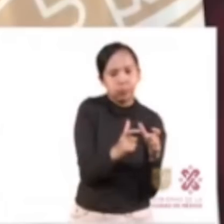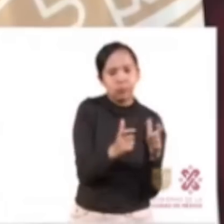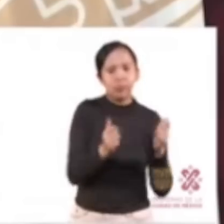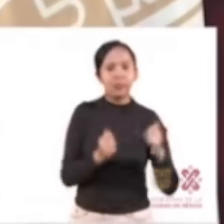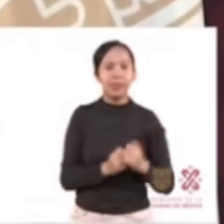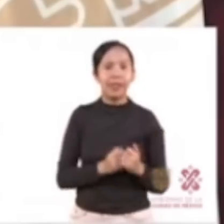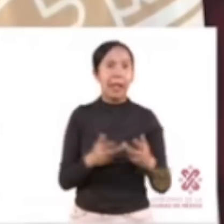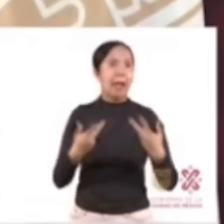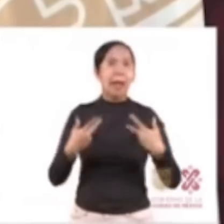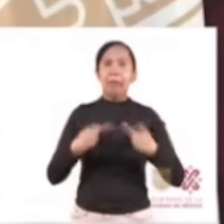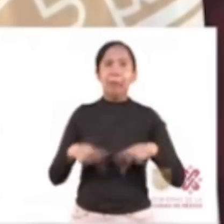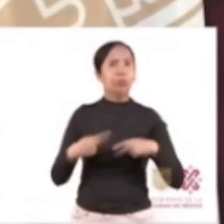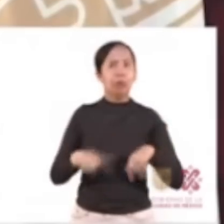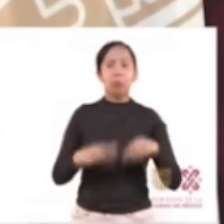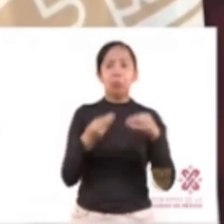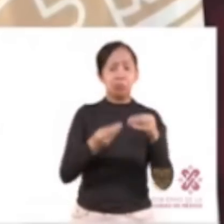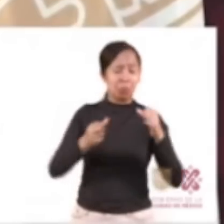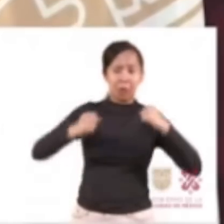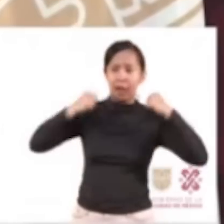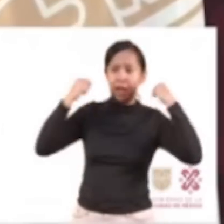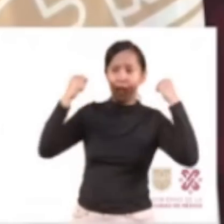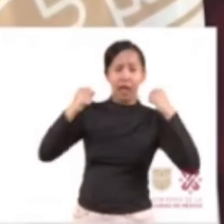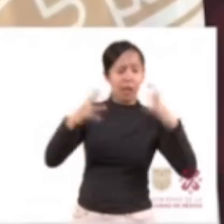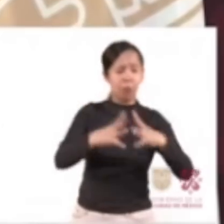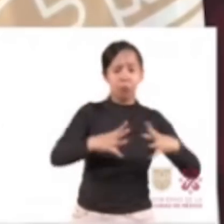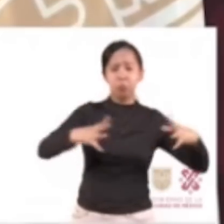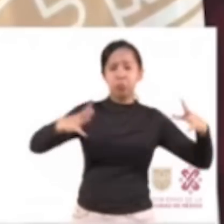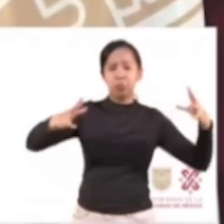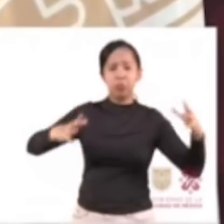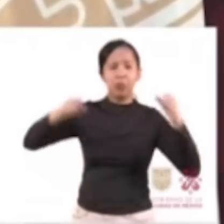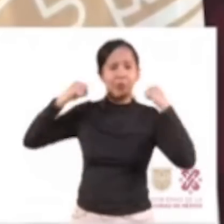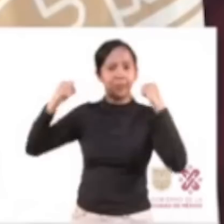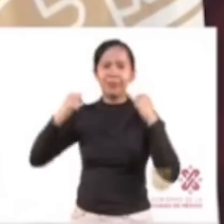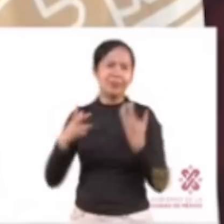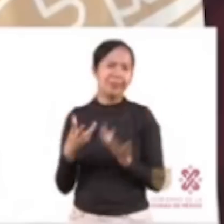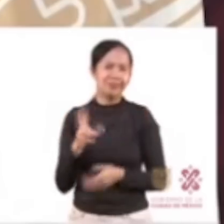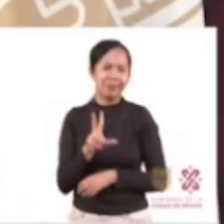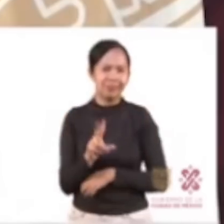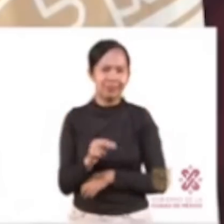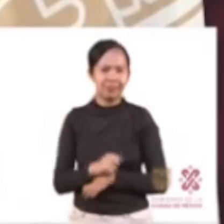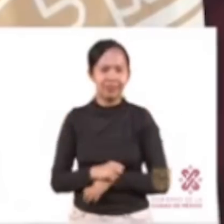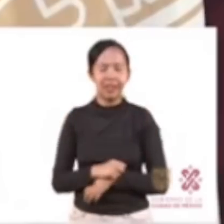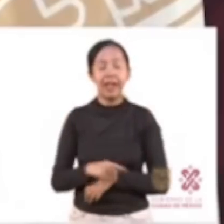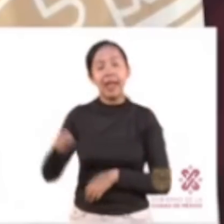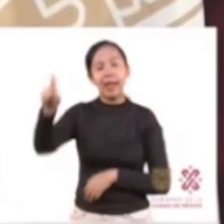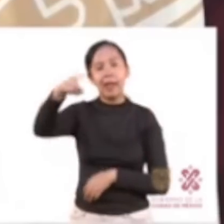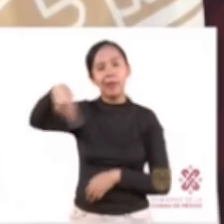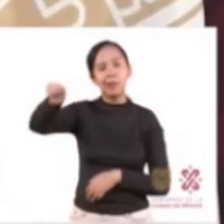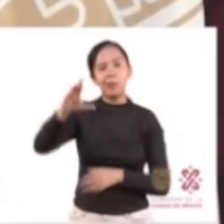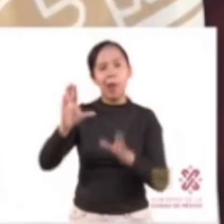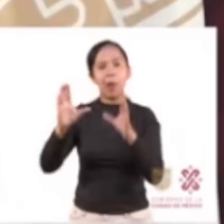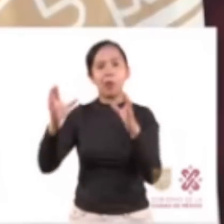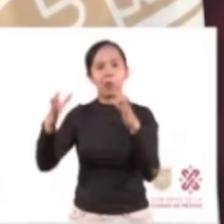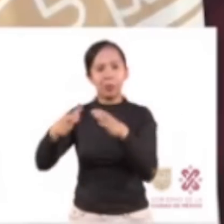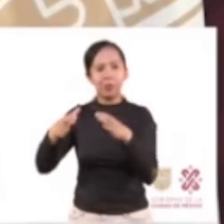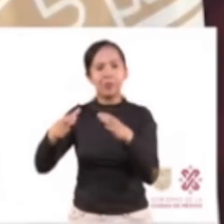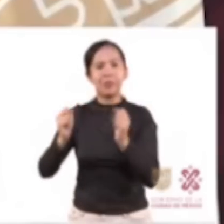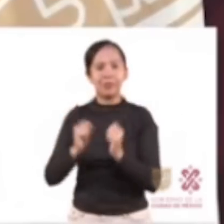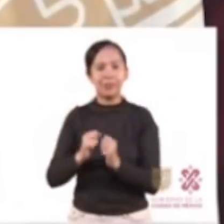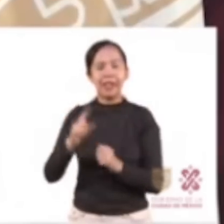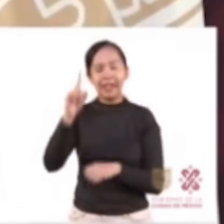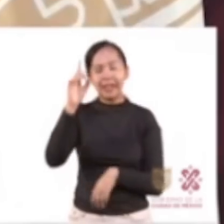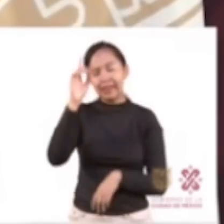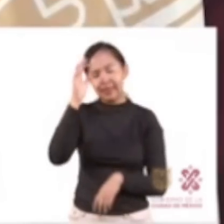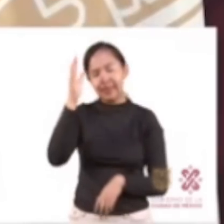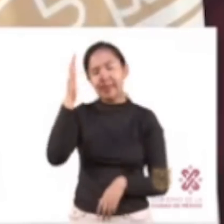las grandes manifestaciones. Entonces, pues ya ahí que el Congreso defina qué es lo que va a hacer. Pero eso es en realidad lo que